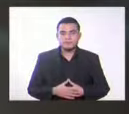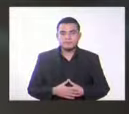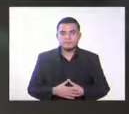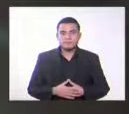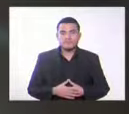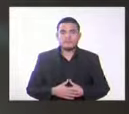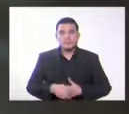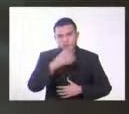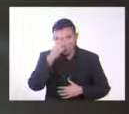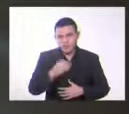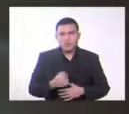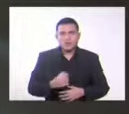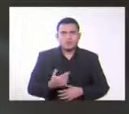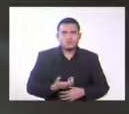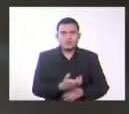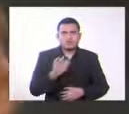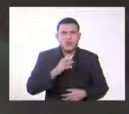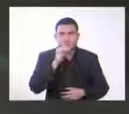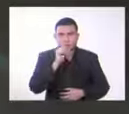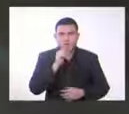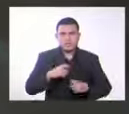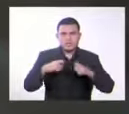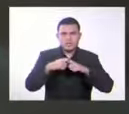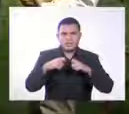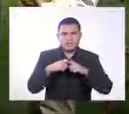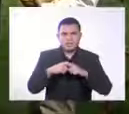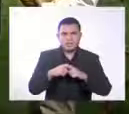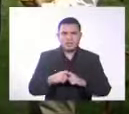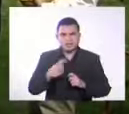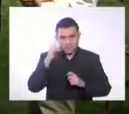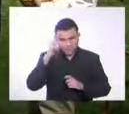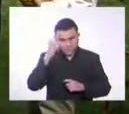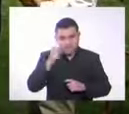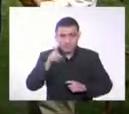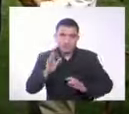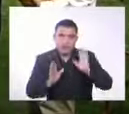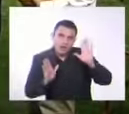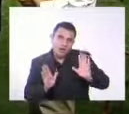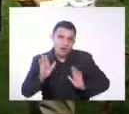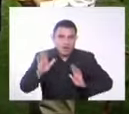¿Crees que cuando hablamos de energía nos referimos a esto?